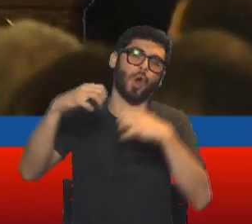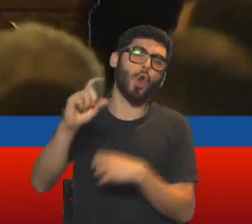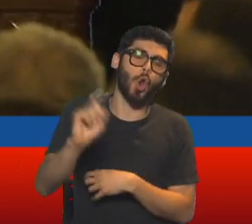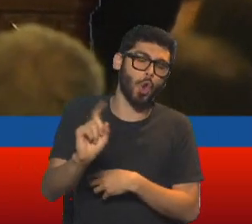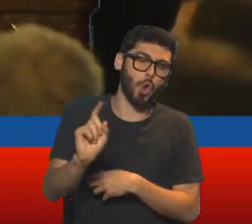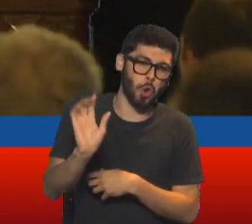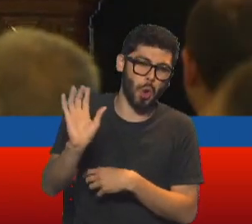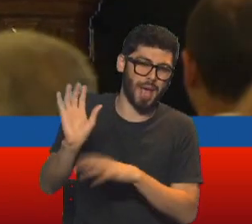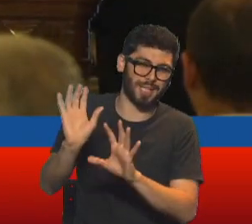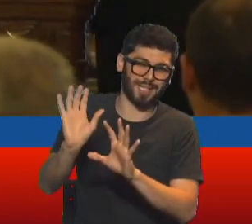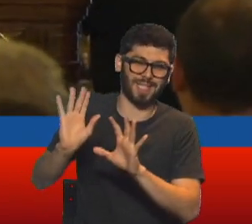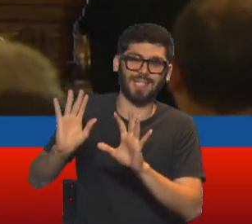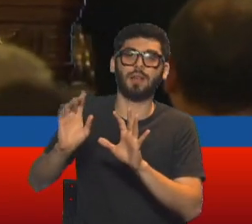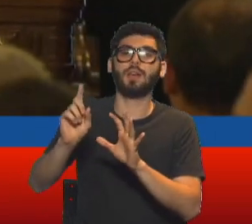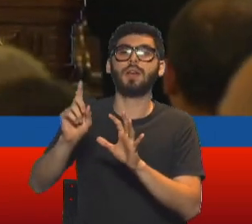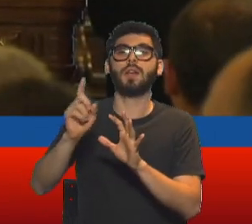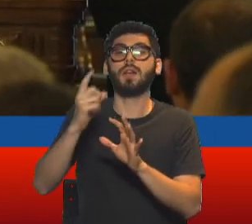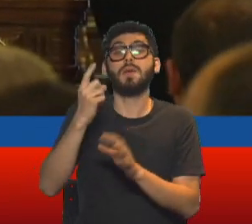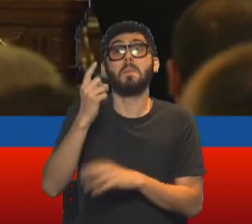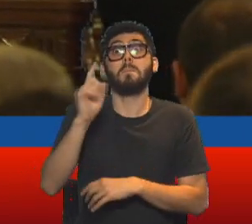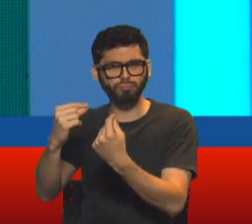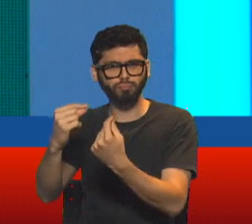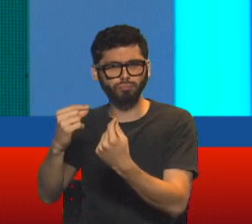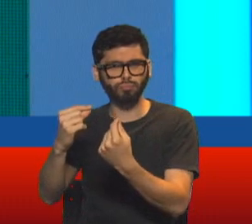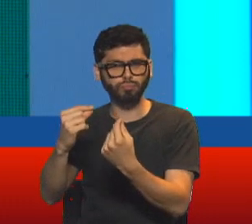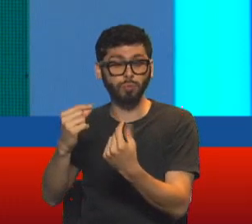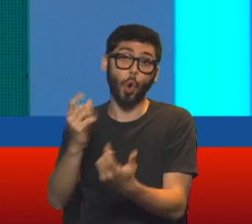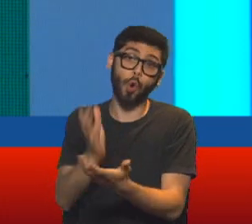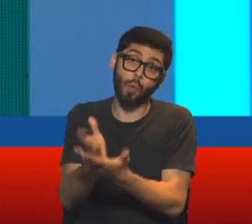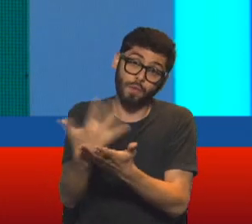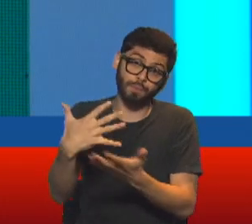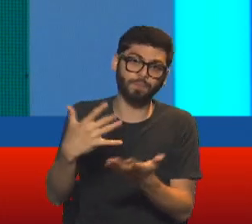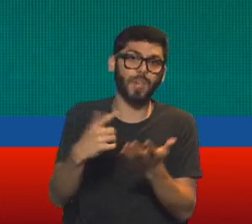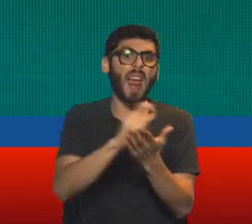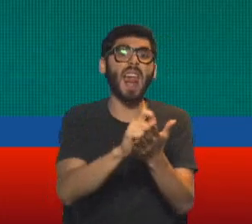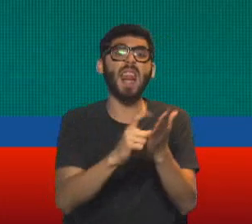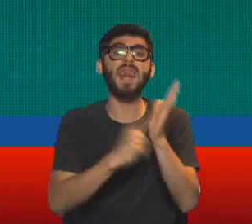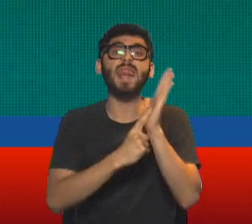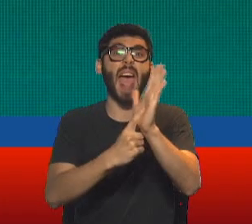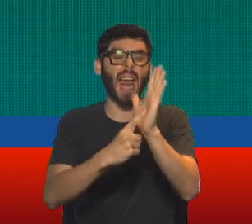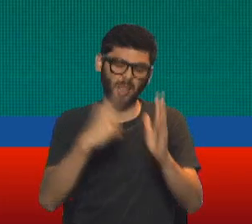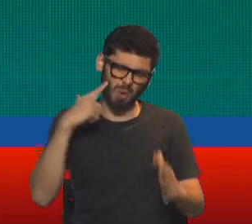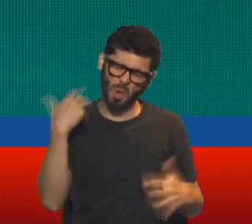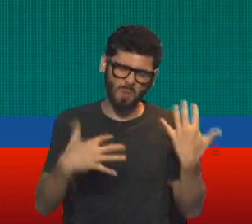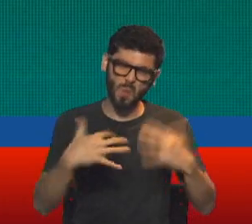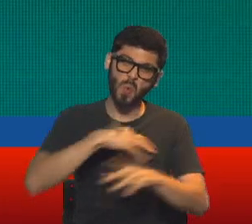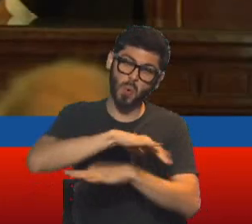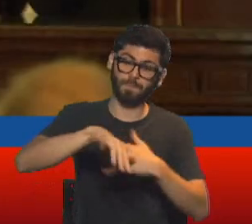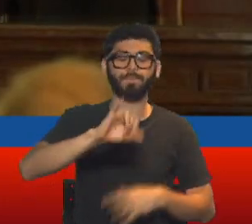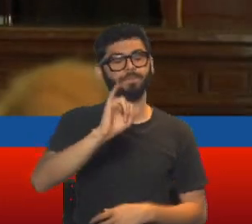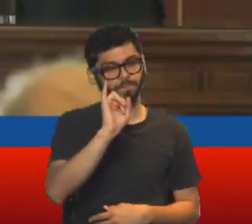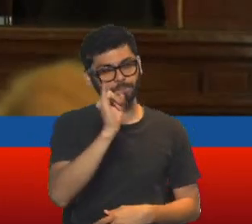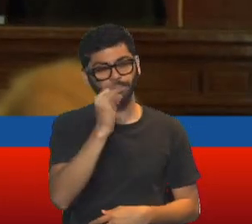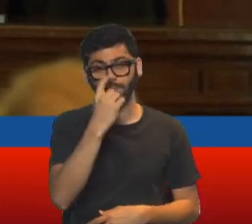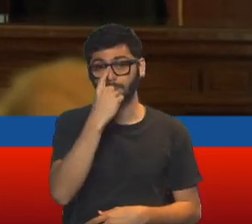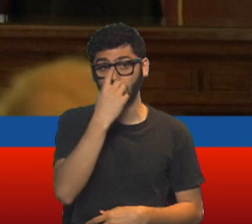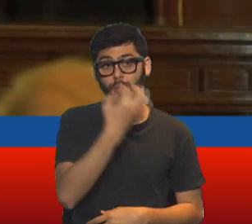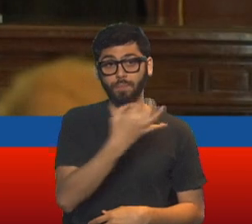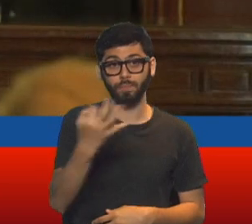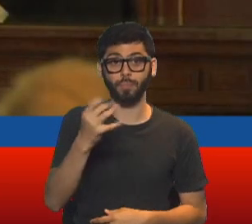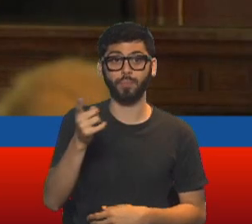quiera enfocarse en una reforma de estas características. El problema es que después se fue la doctora